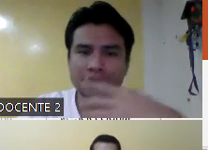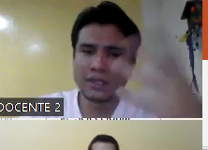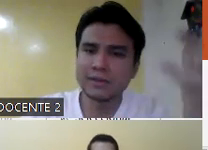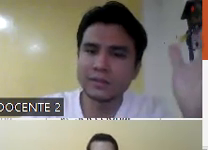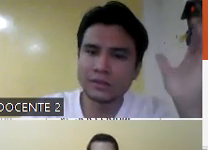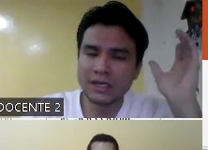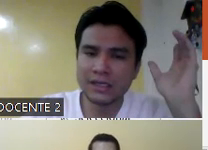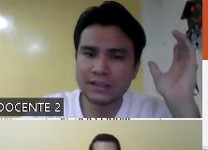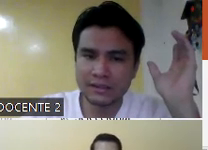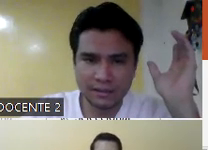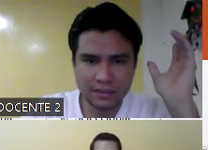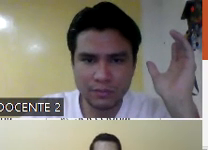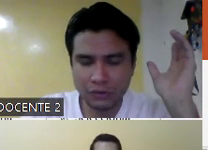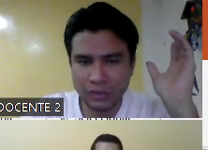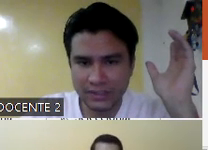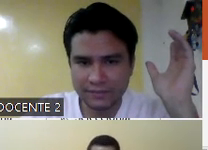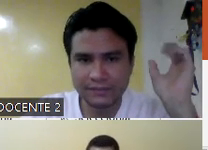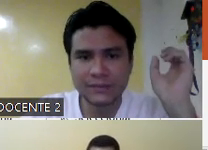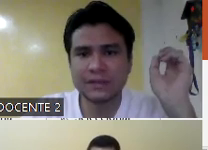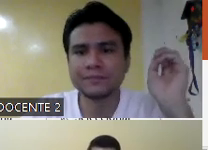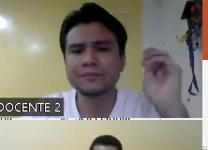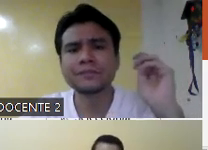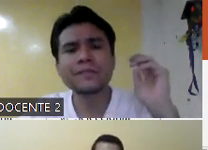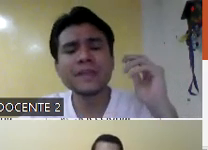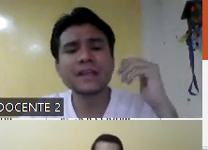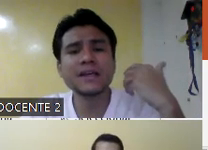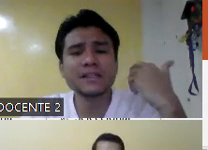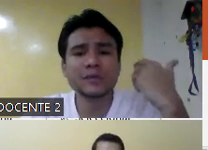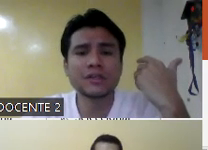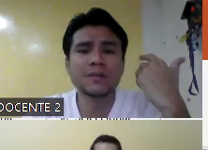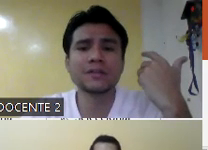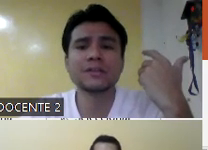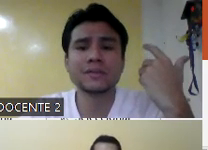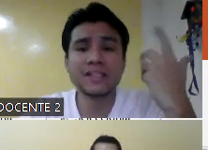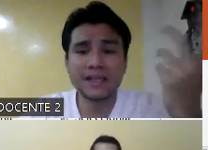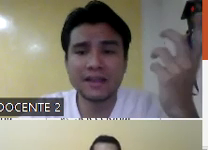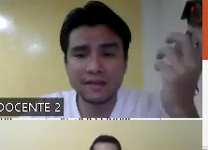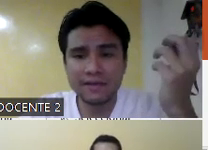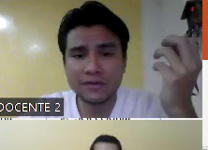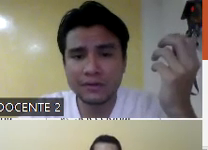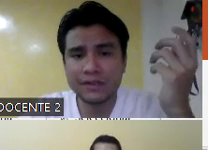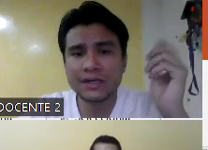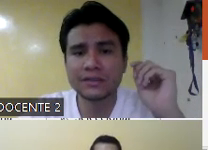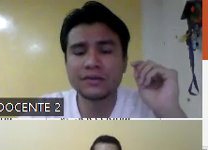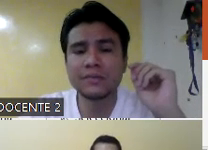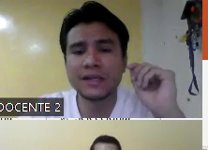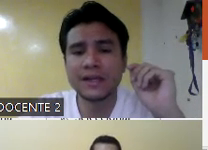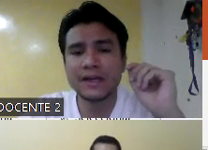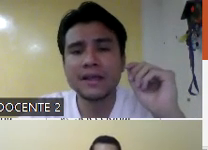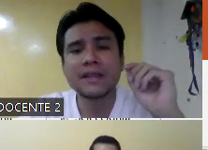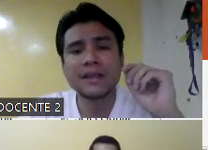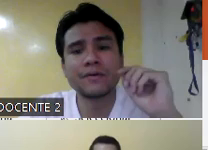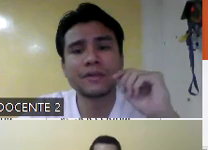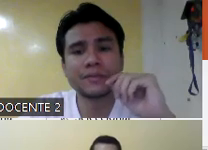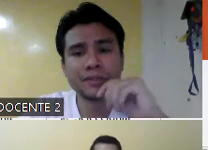respuestas cognitivas, emocionales y motoras, ¿sí? Este procedimiento se da debido a una interacción